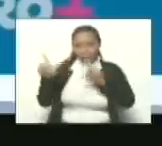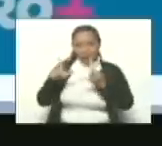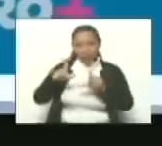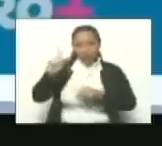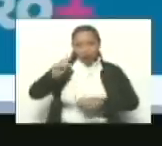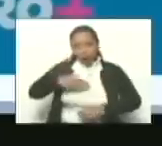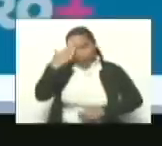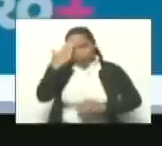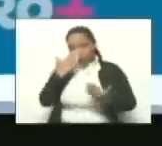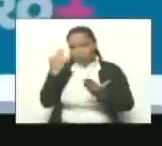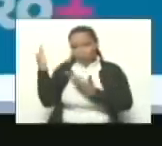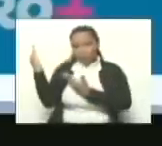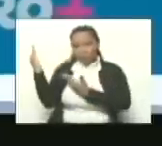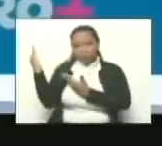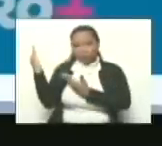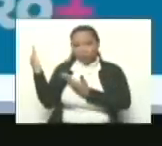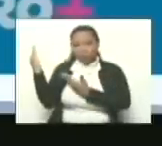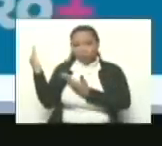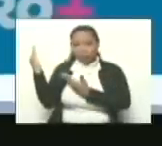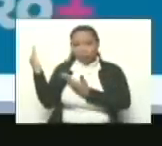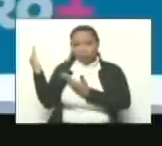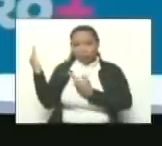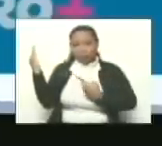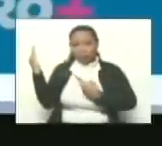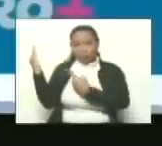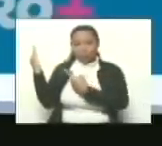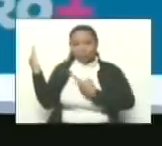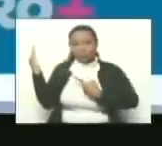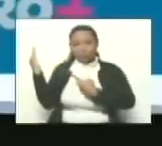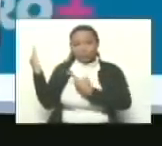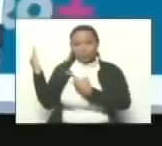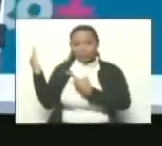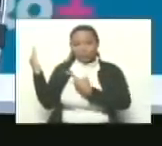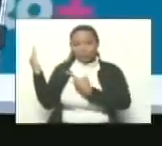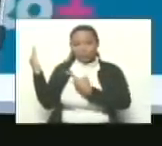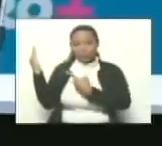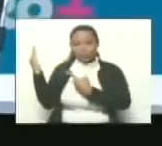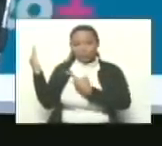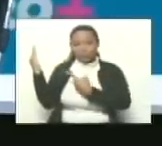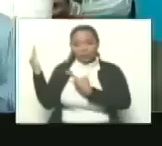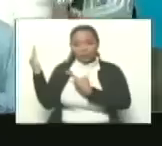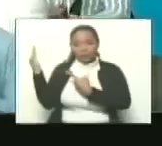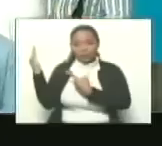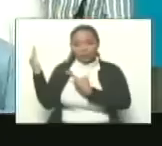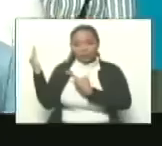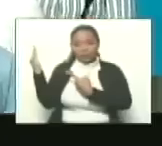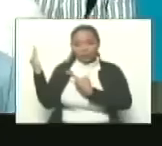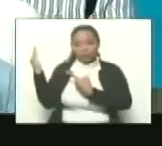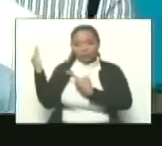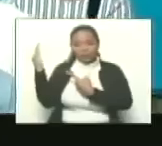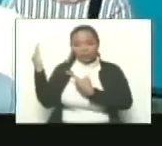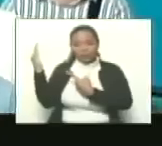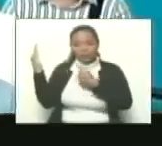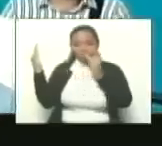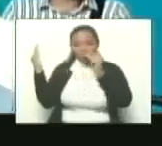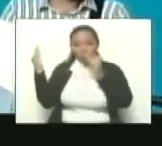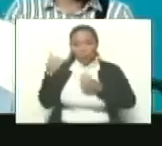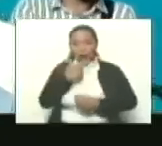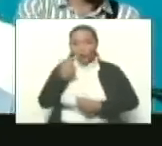Ben Yeddou. Salam aleikum, Ghassan. Salam aleikum.